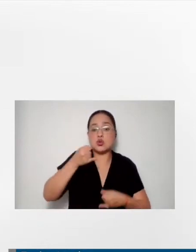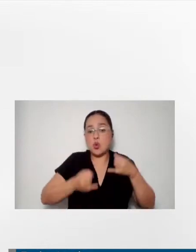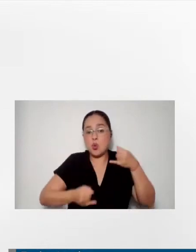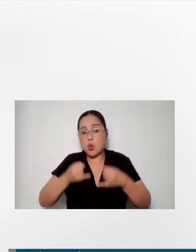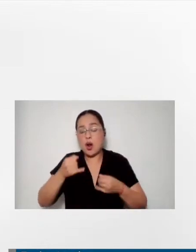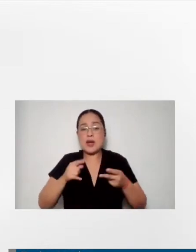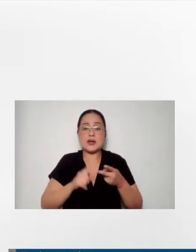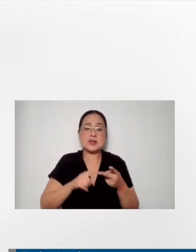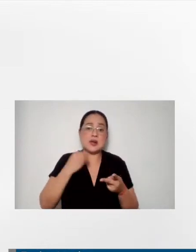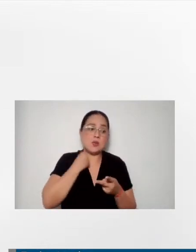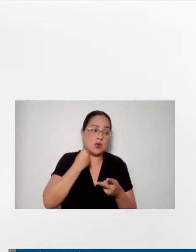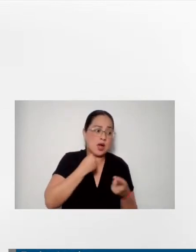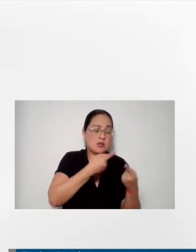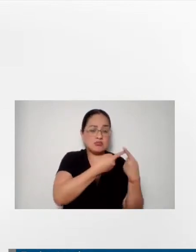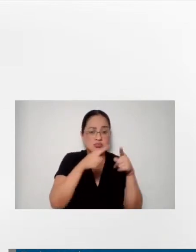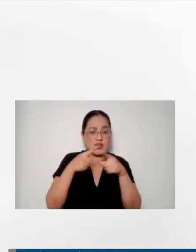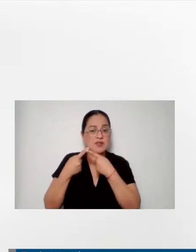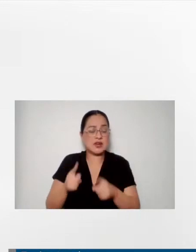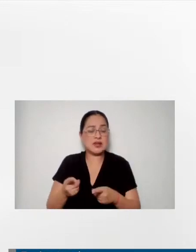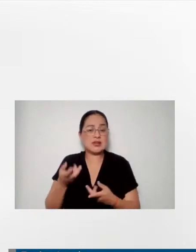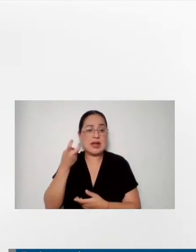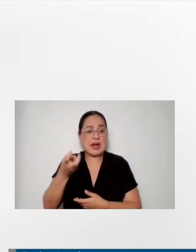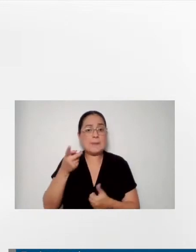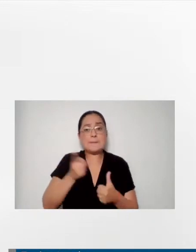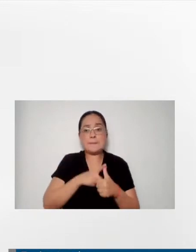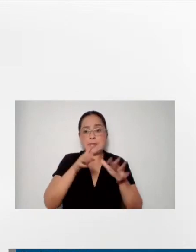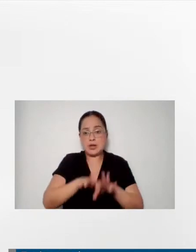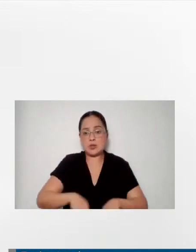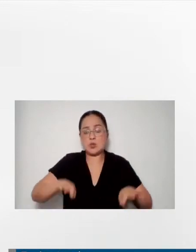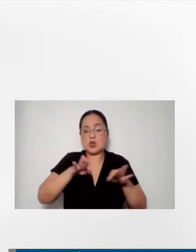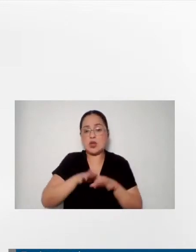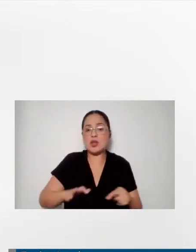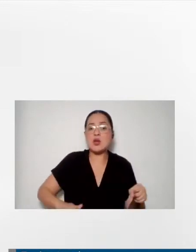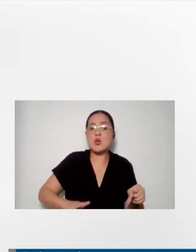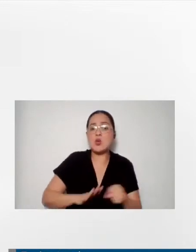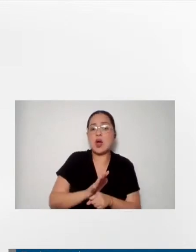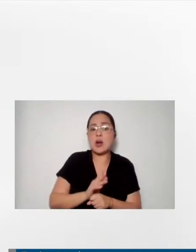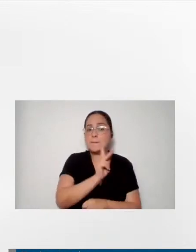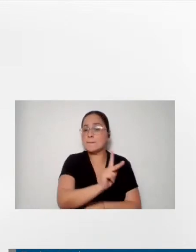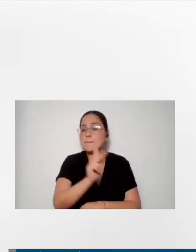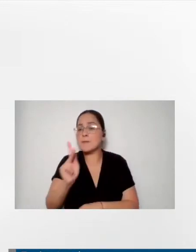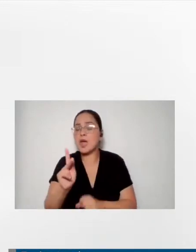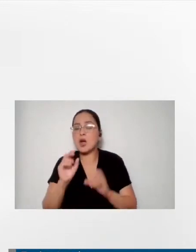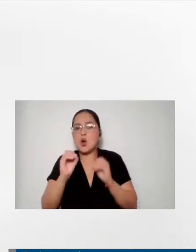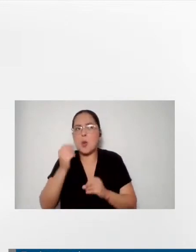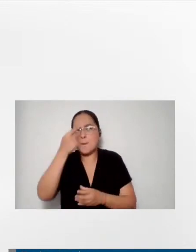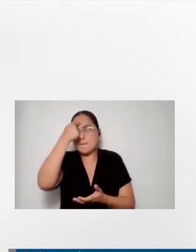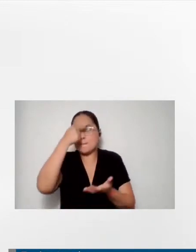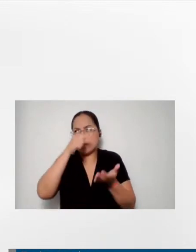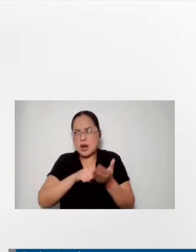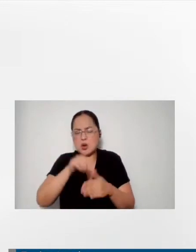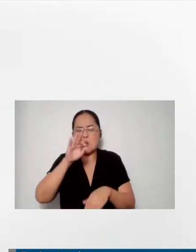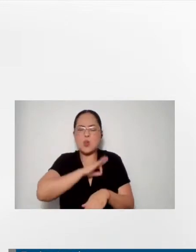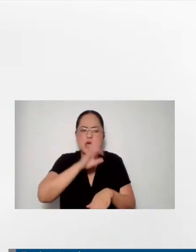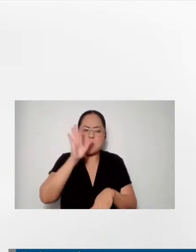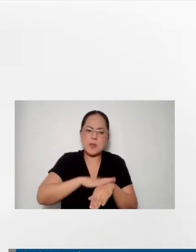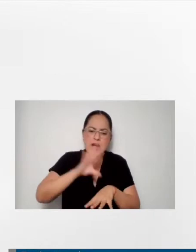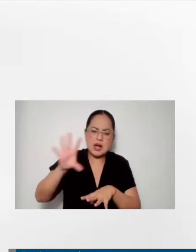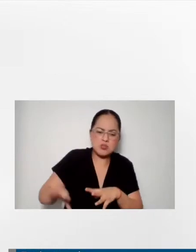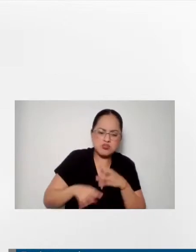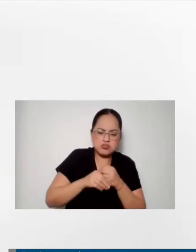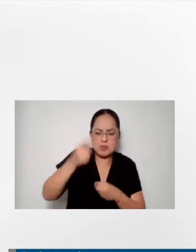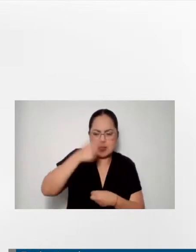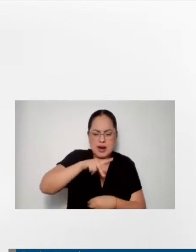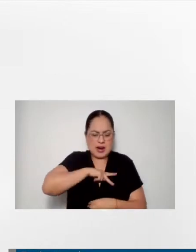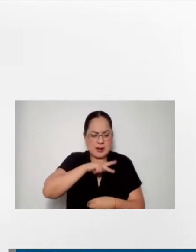criterio aplicable, lo primero que tenemos que ver es si hay unos hechos que sean análogos o que yo crea que puedo ampliar ese criterio para mi caso.